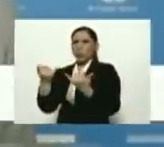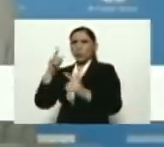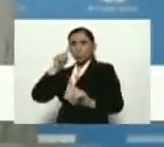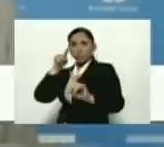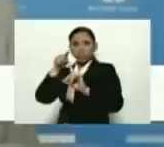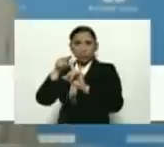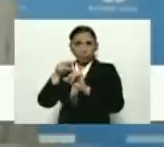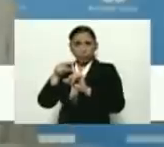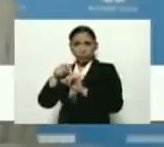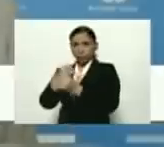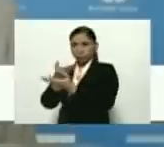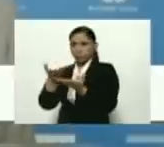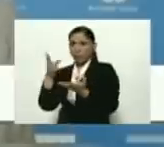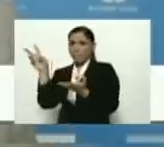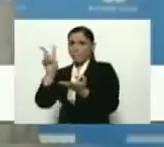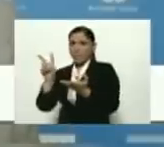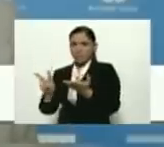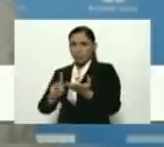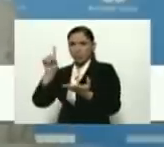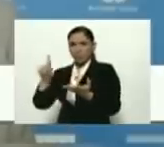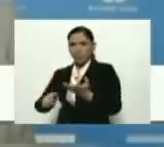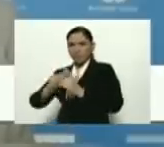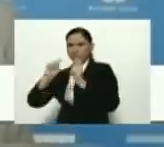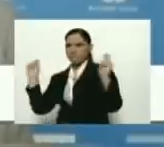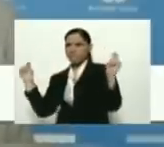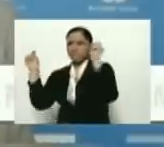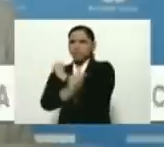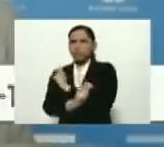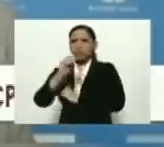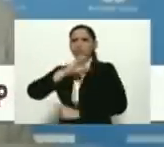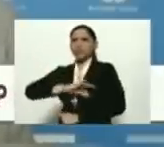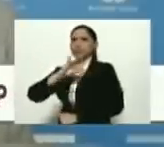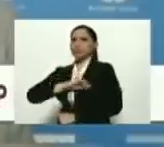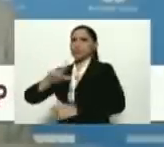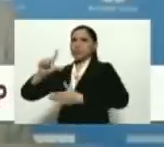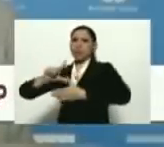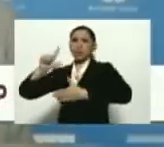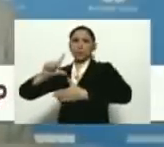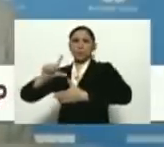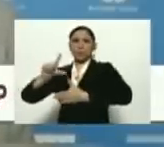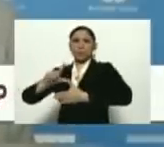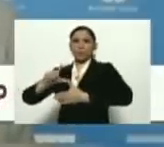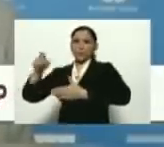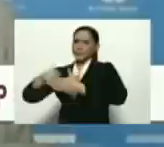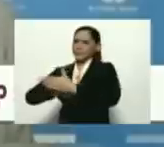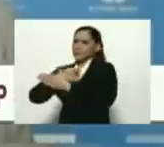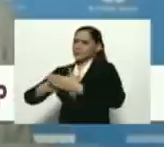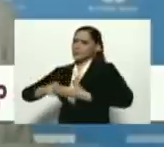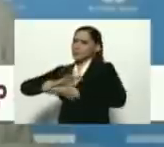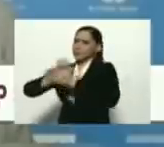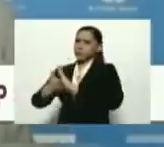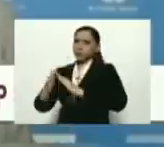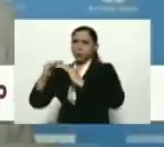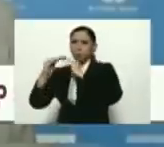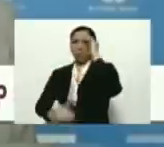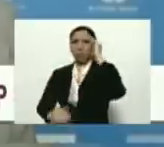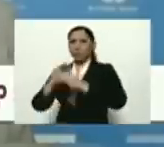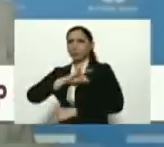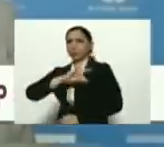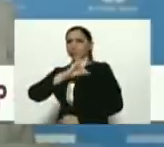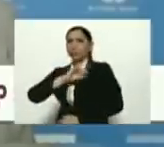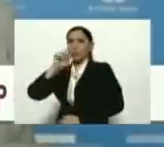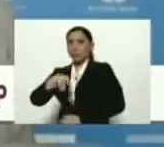objetivos, entre ellos la transformación de las sociedades latinoamericanas, la eliminación de las desigualdades sociales,